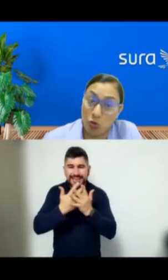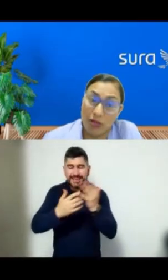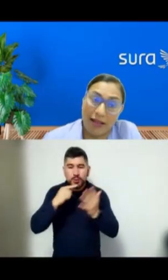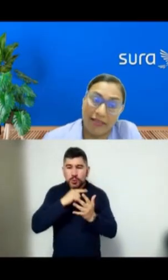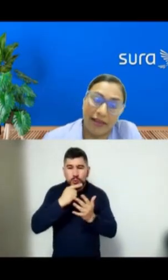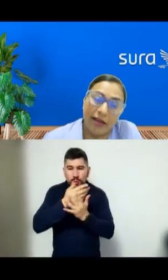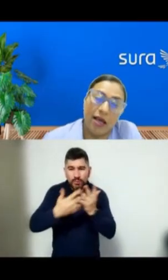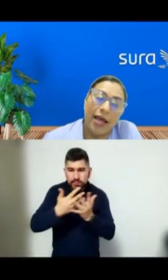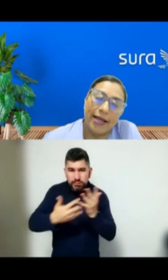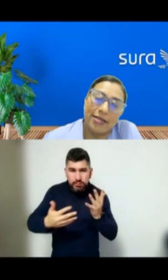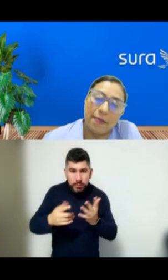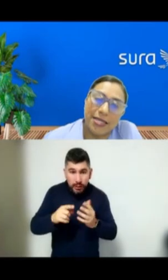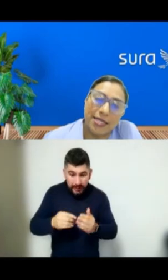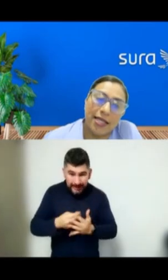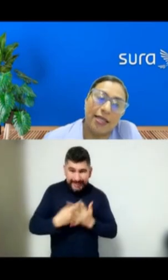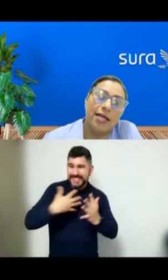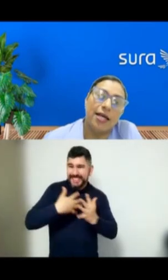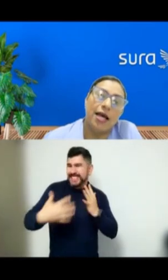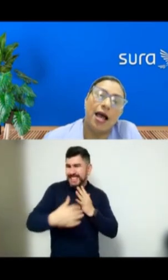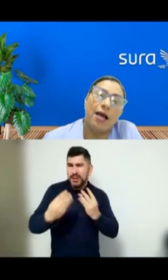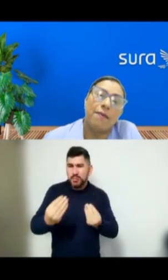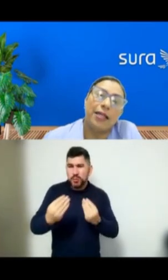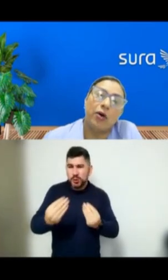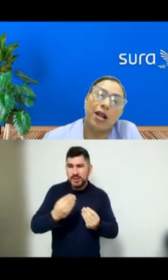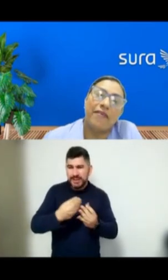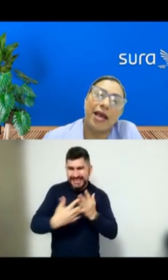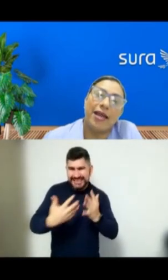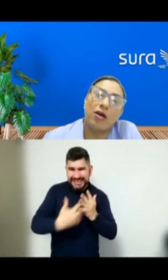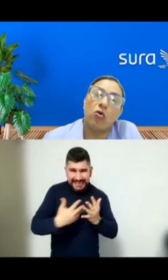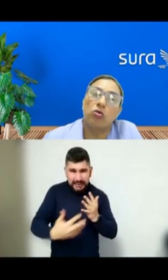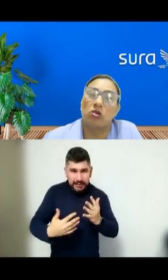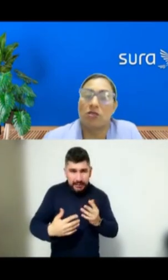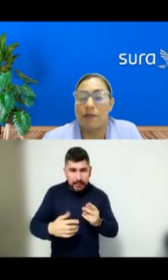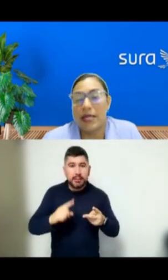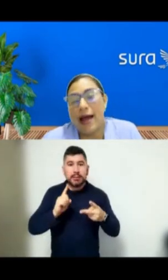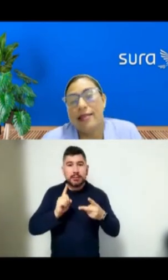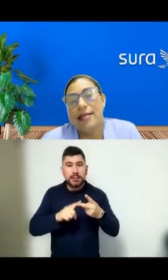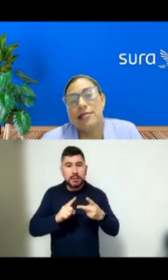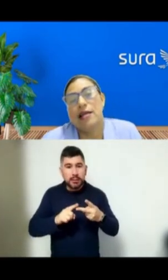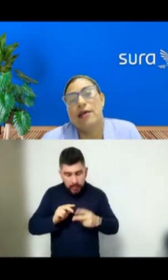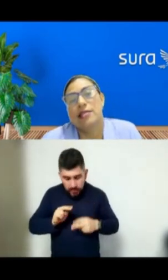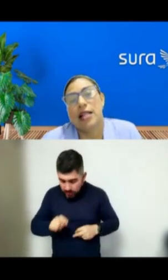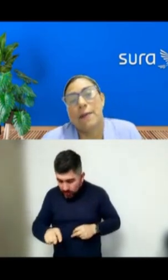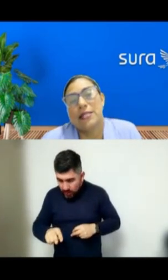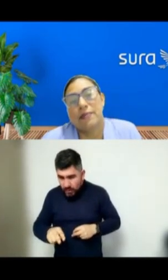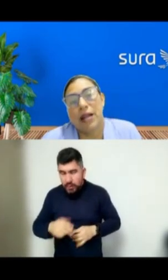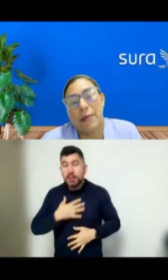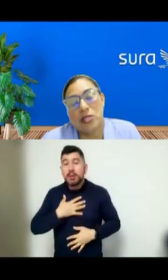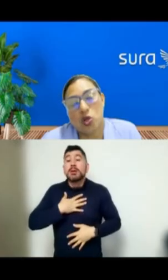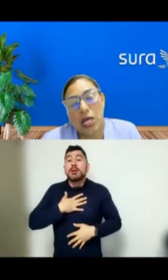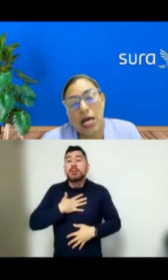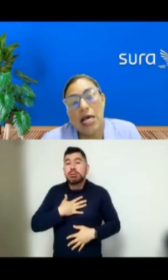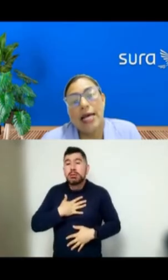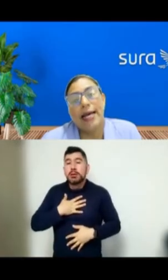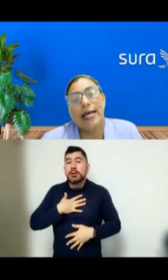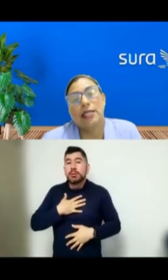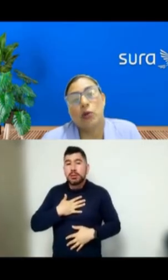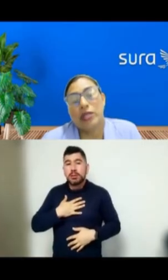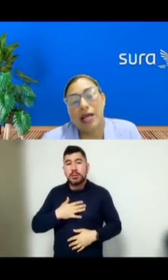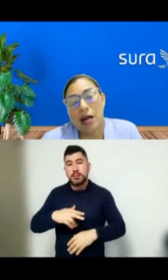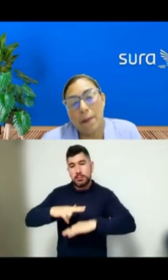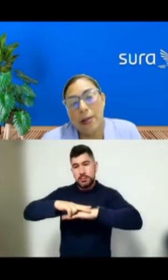hemorragia abundante en ese paciente. Manejo la vía aérea con control cervical, es decir, que si la